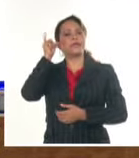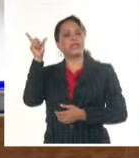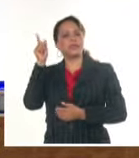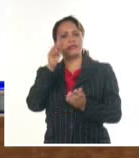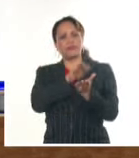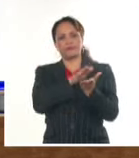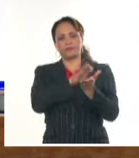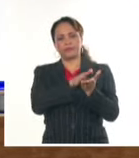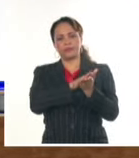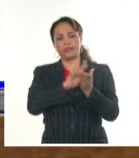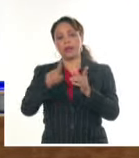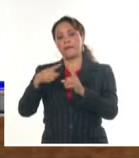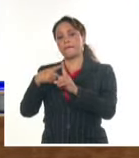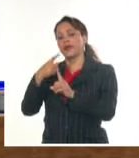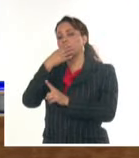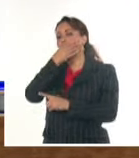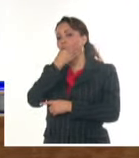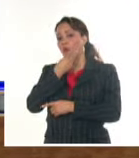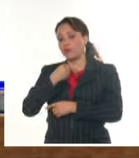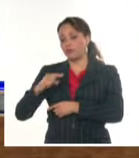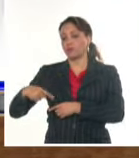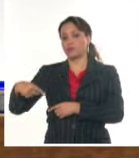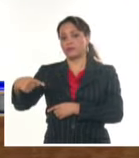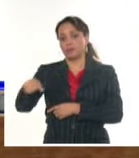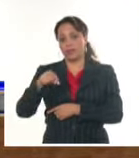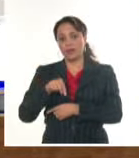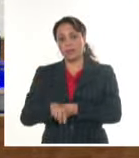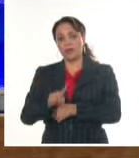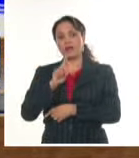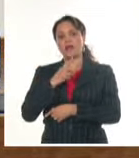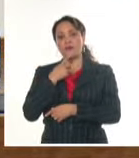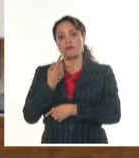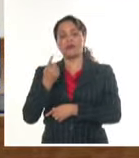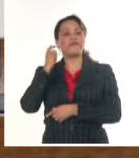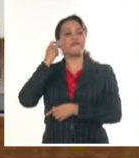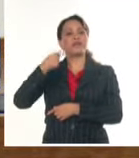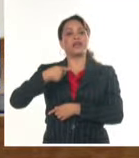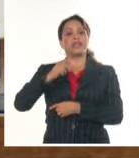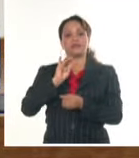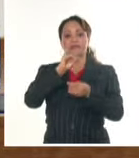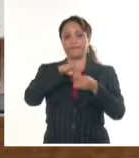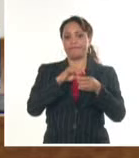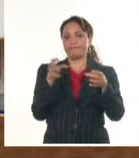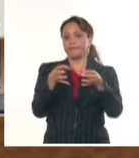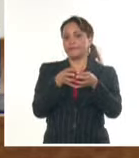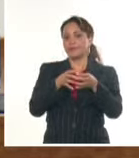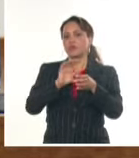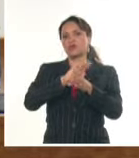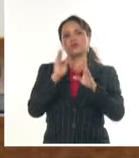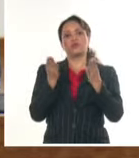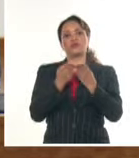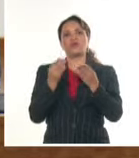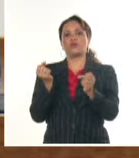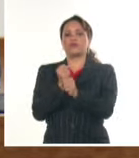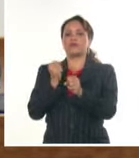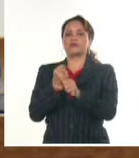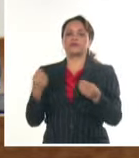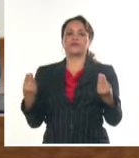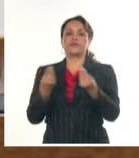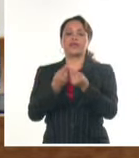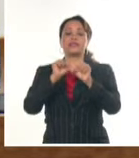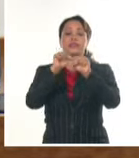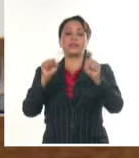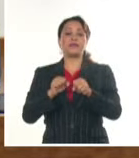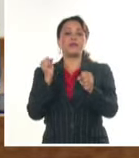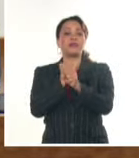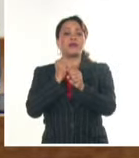la juventud renovadora que tenemos presente también en la Fiscalía, vayamos adelante y tengamos un sistema de trabajo que nos permita